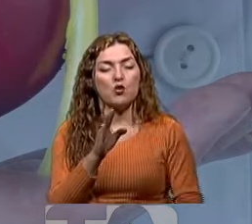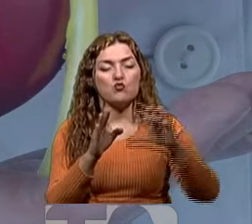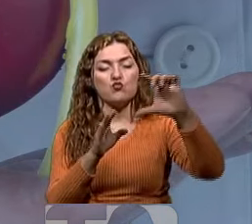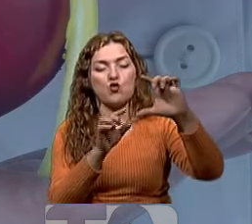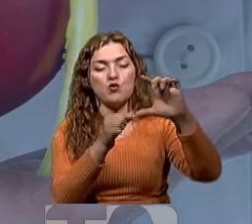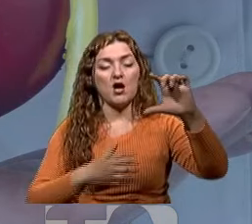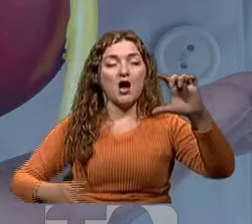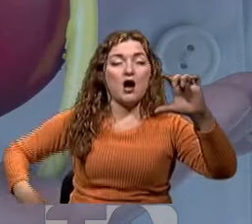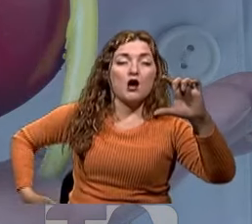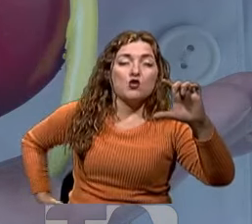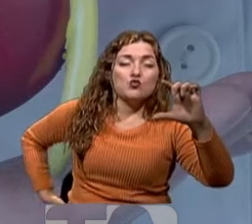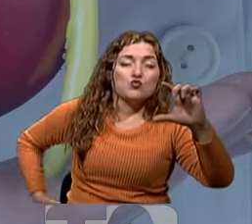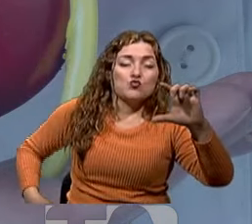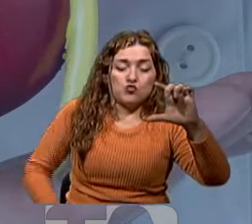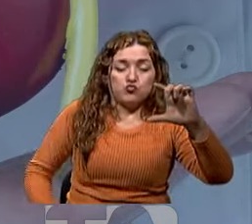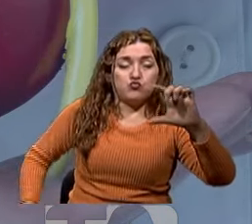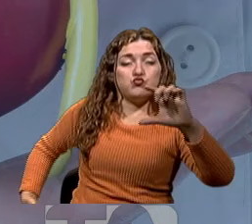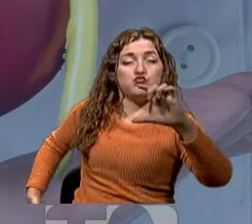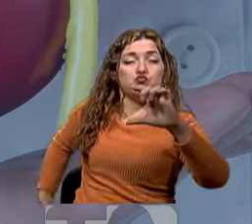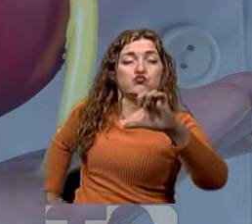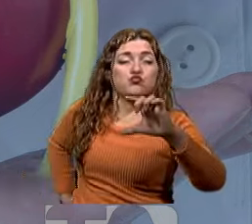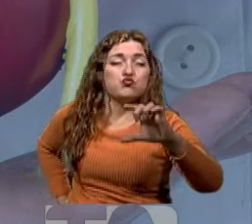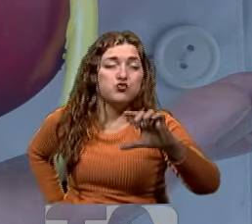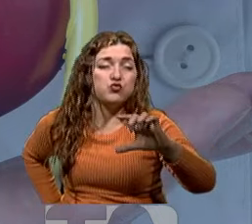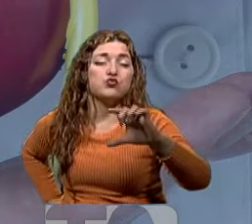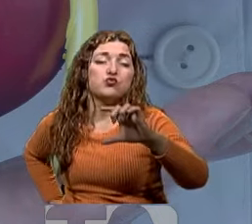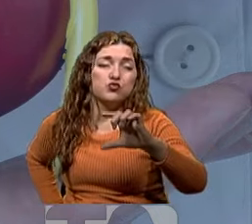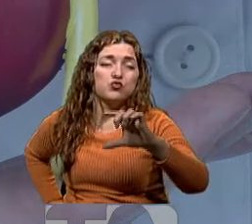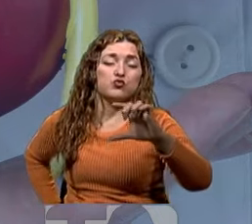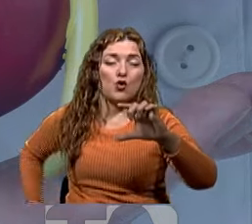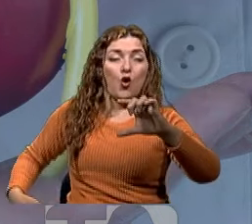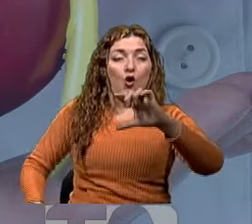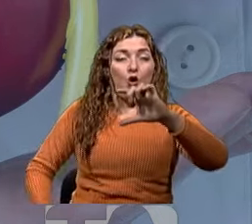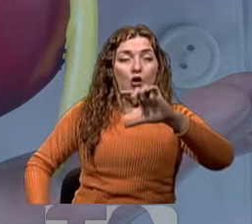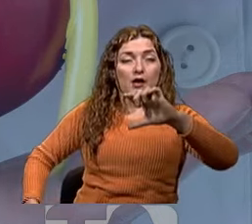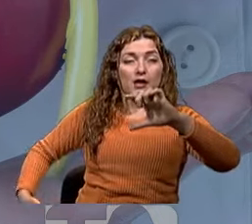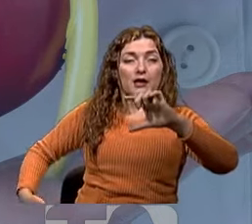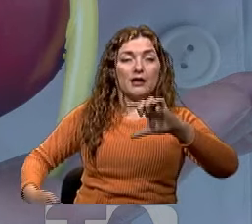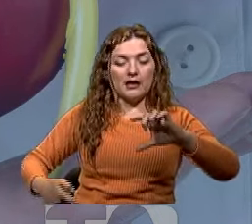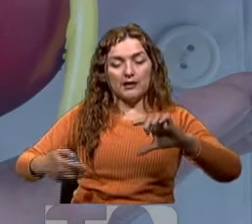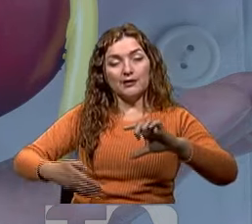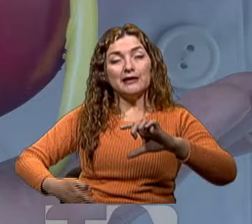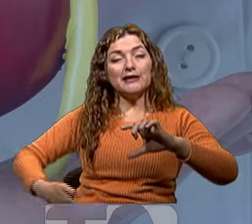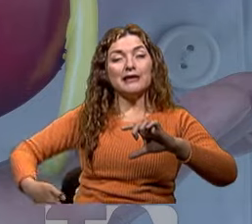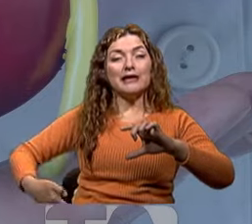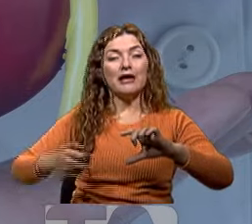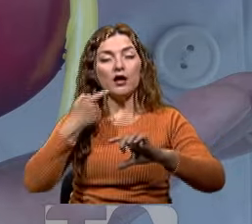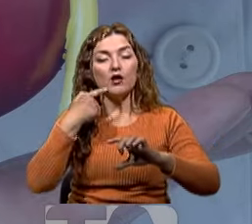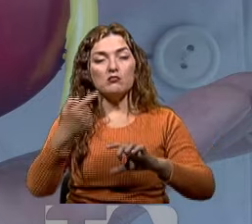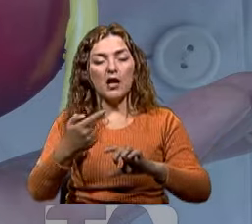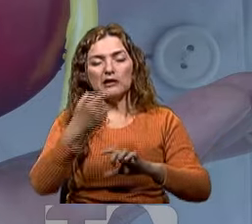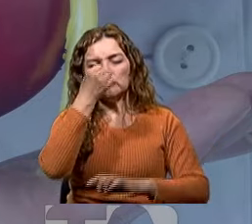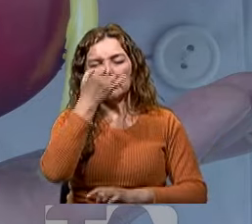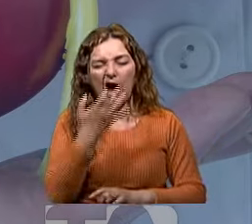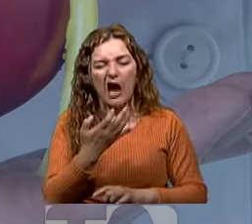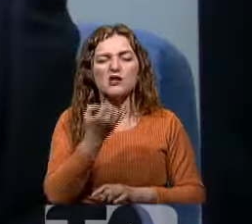zona abdominal y se irradia hacia un costado de la espalda e incluso la ingle. También está la sangre en la orina, los escalofríos, el